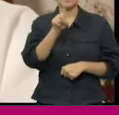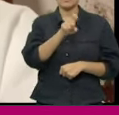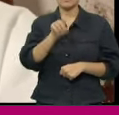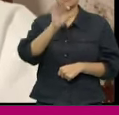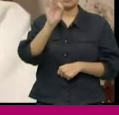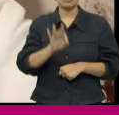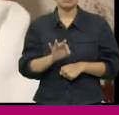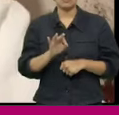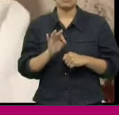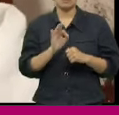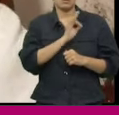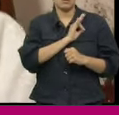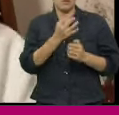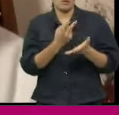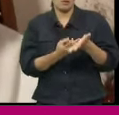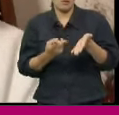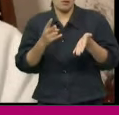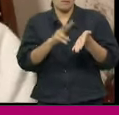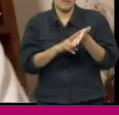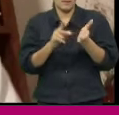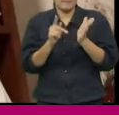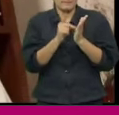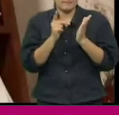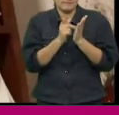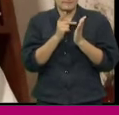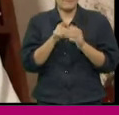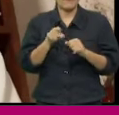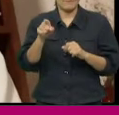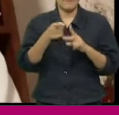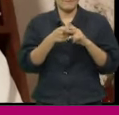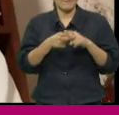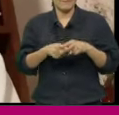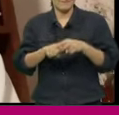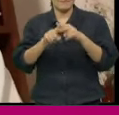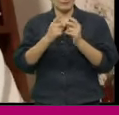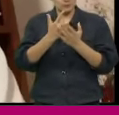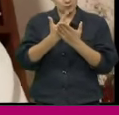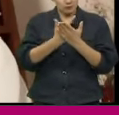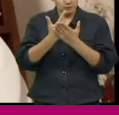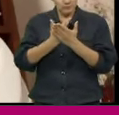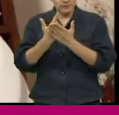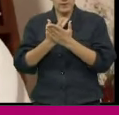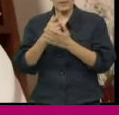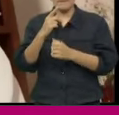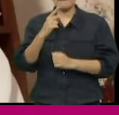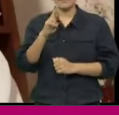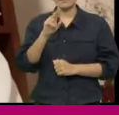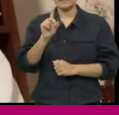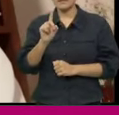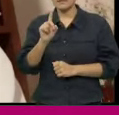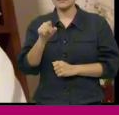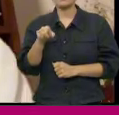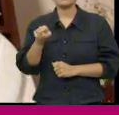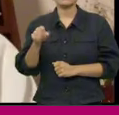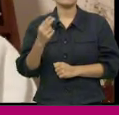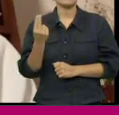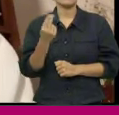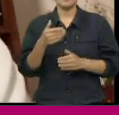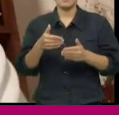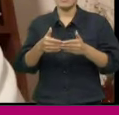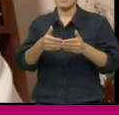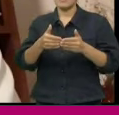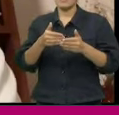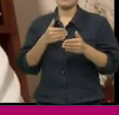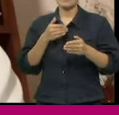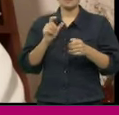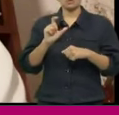dos veces si querían cuando inició el recuento. El PRD me parece que debió haber pedido desde un